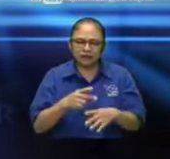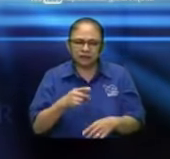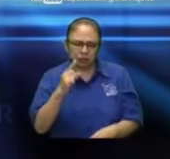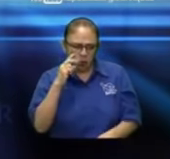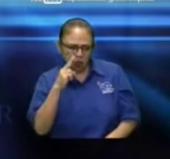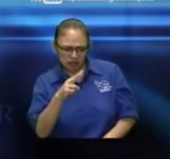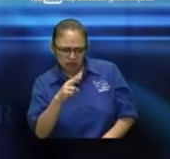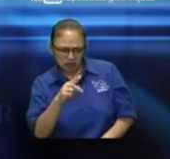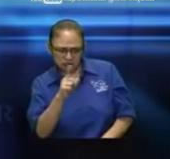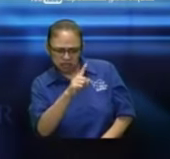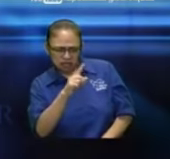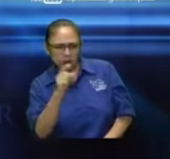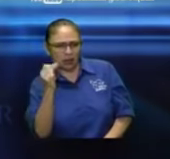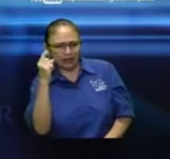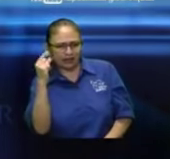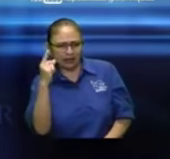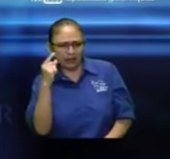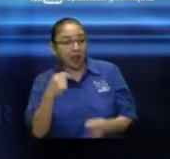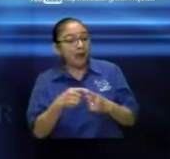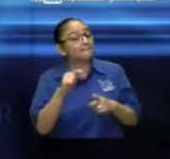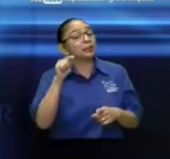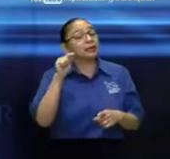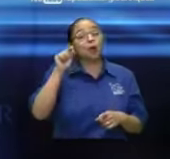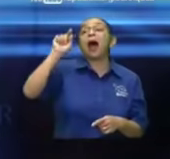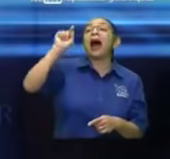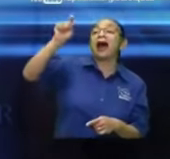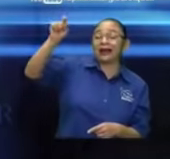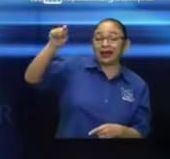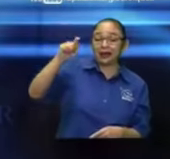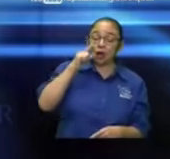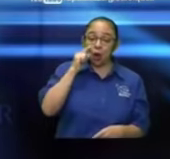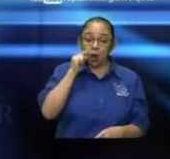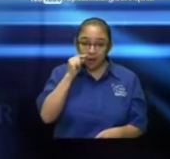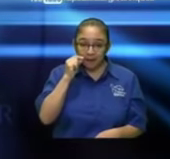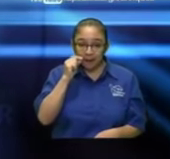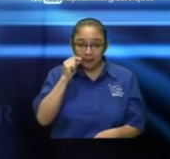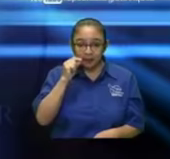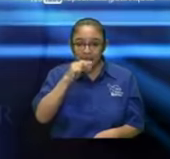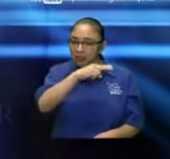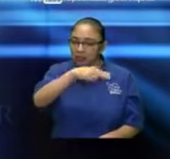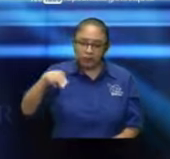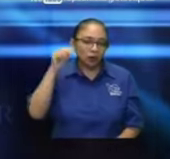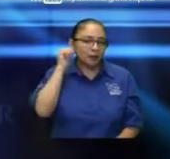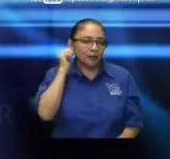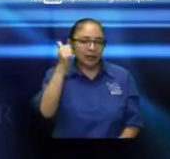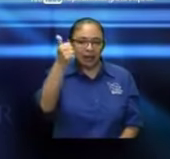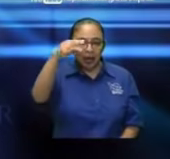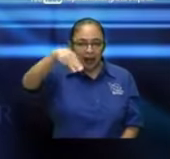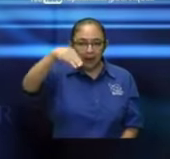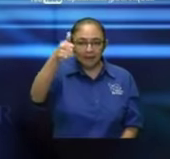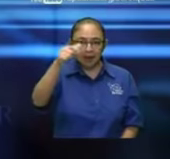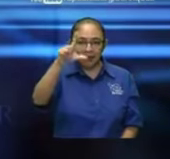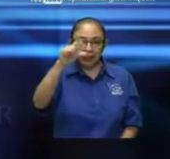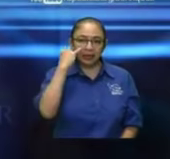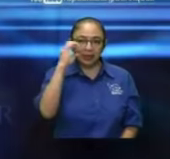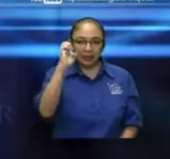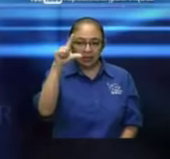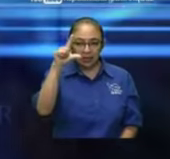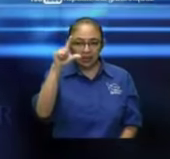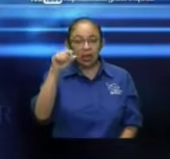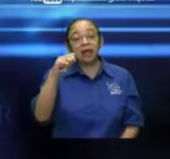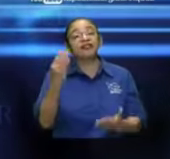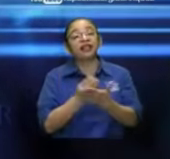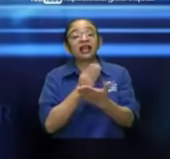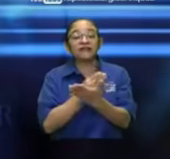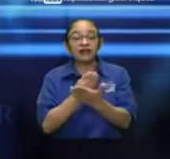entiende. Pero mira aquel hombre sabio llamado Gamaliel, él no entendía lo que estaba pasando en el libro de los